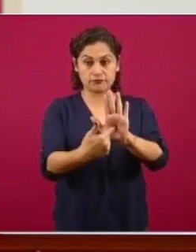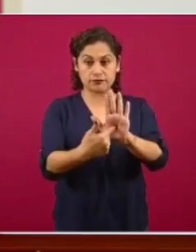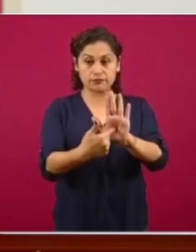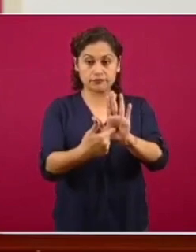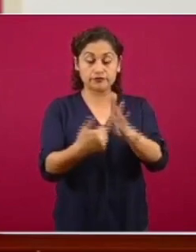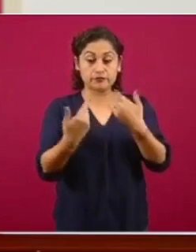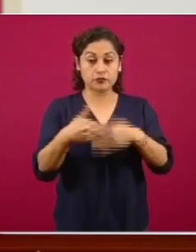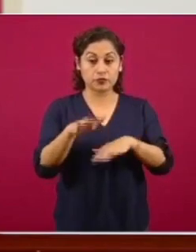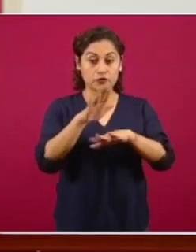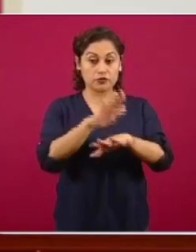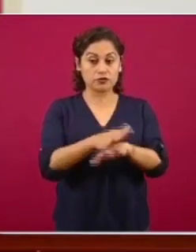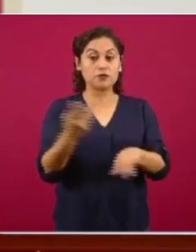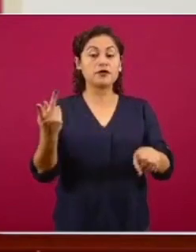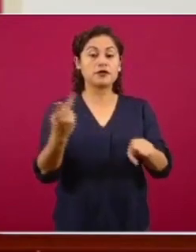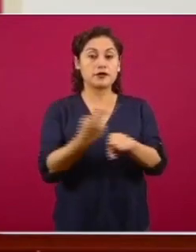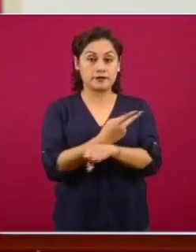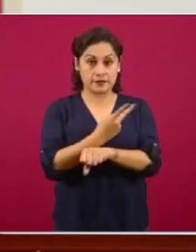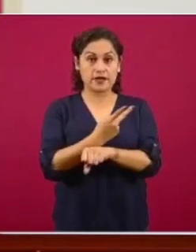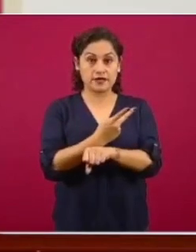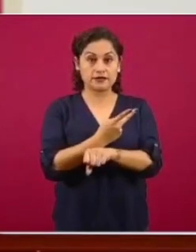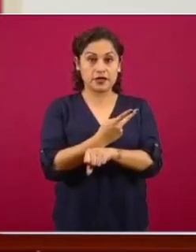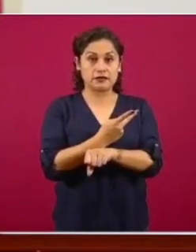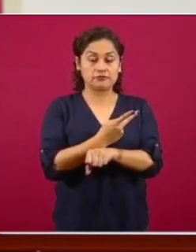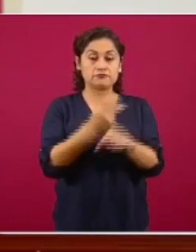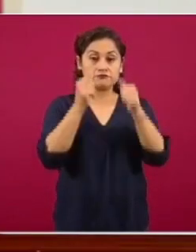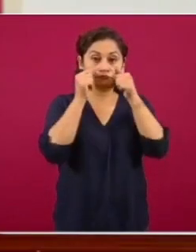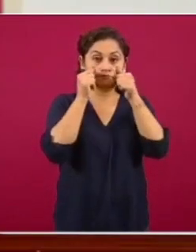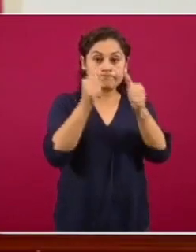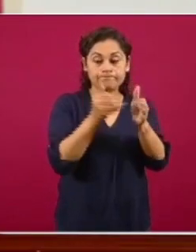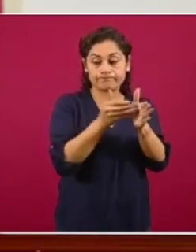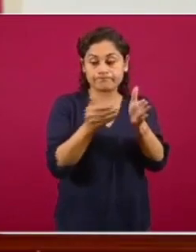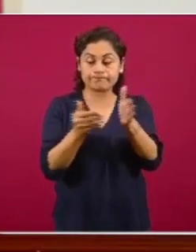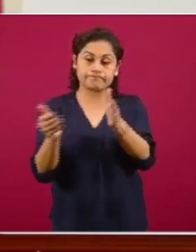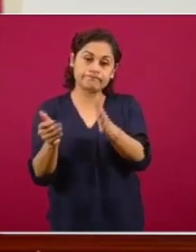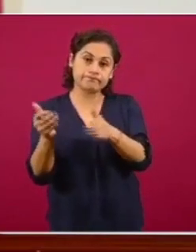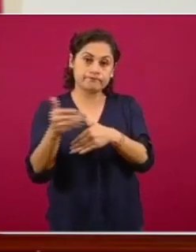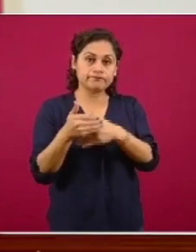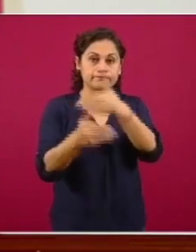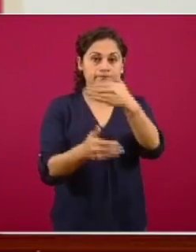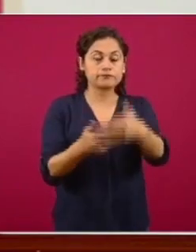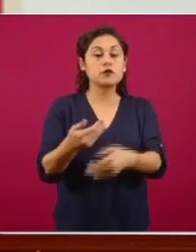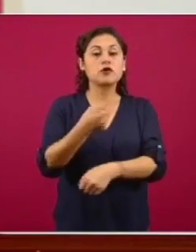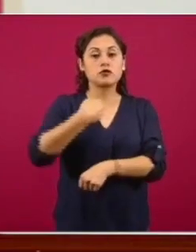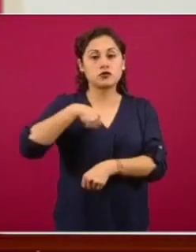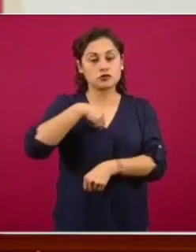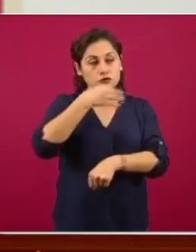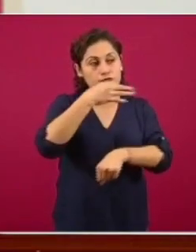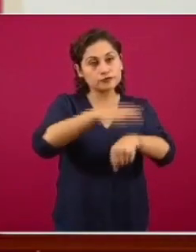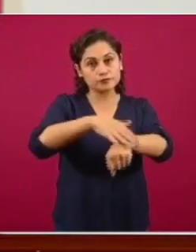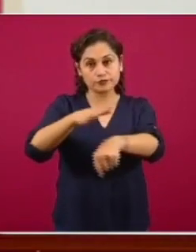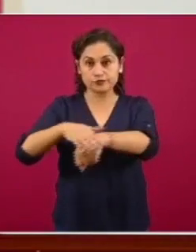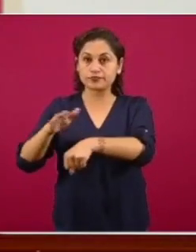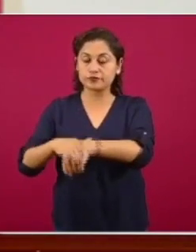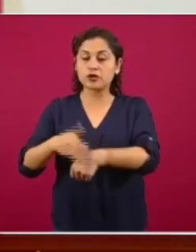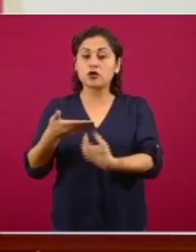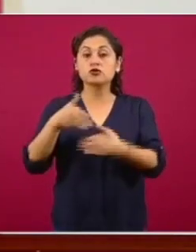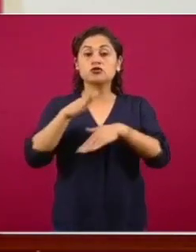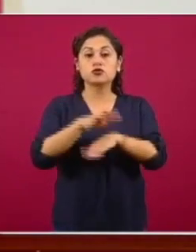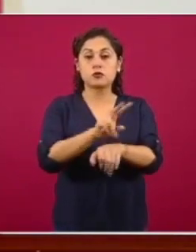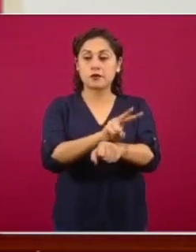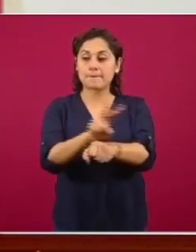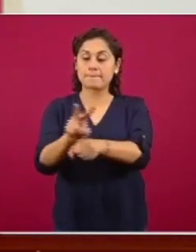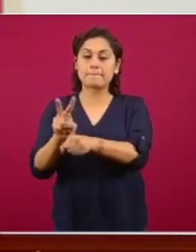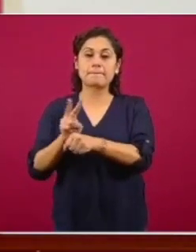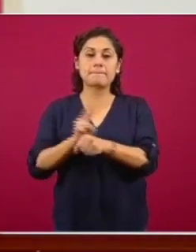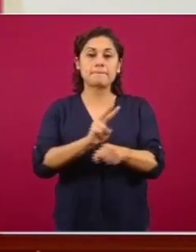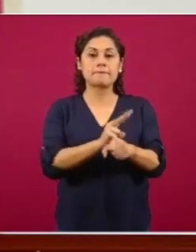las nuevas y la actualización de los tiempos de atención. Esto es una cosa en la que hemos insistido mucho en el monitoreo